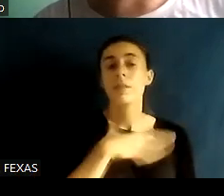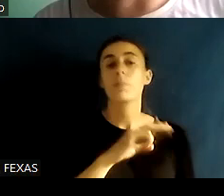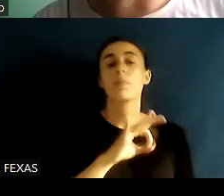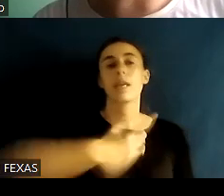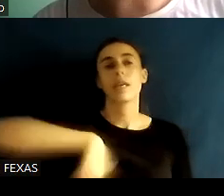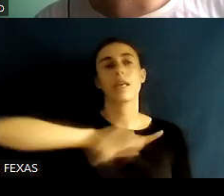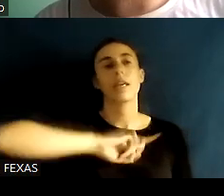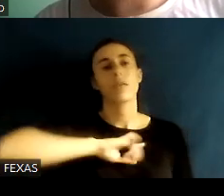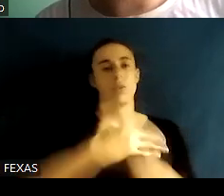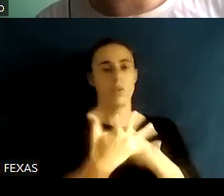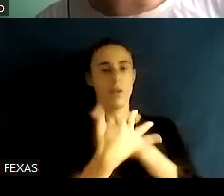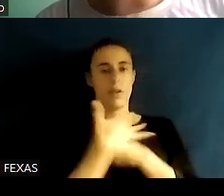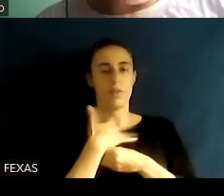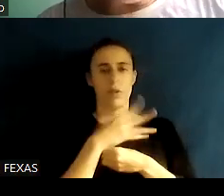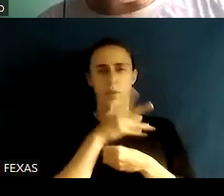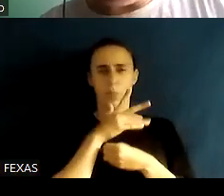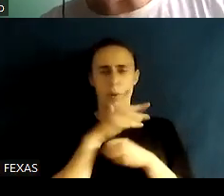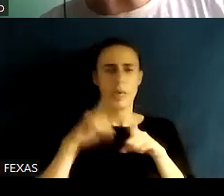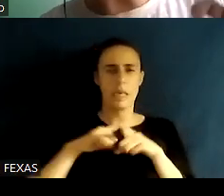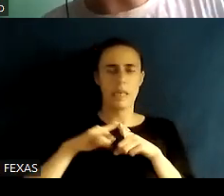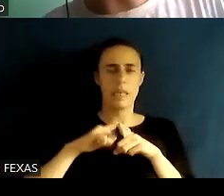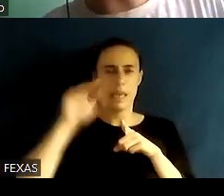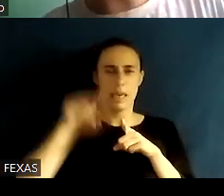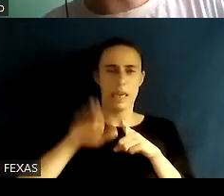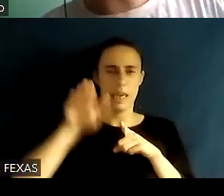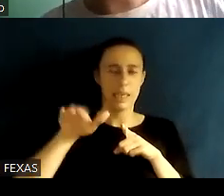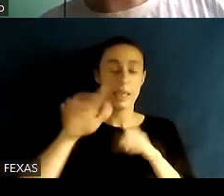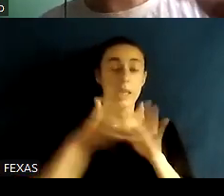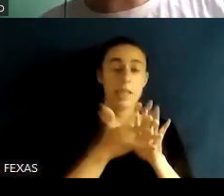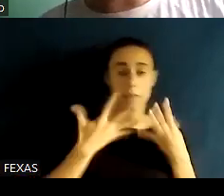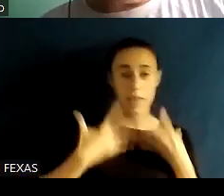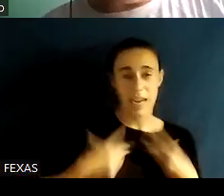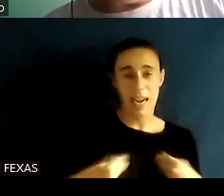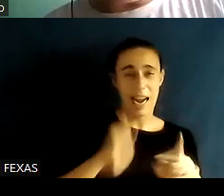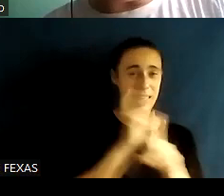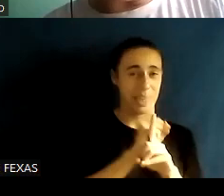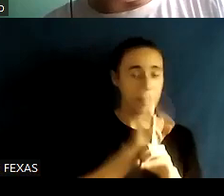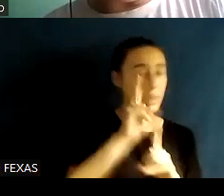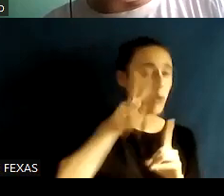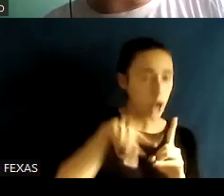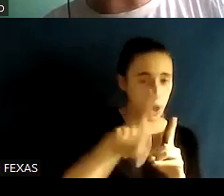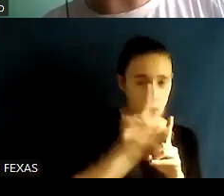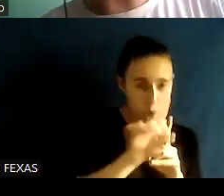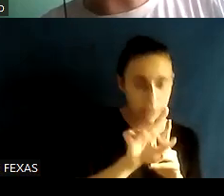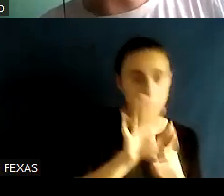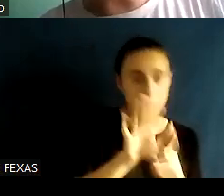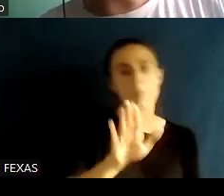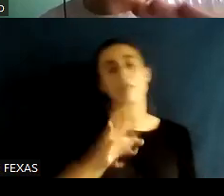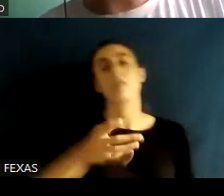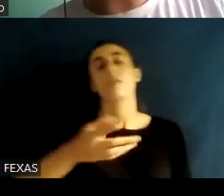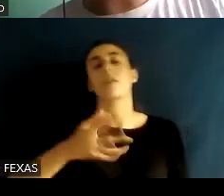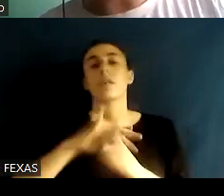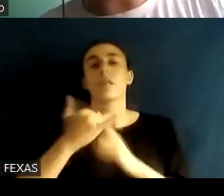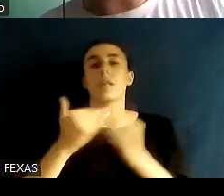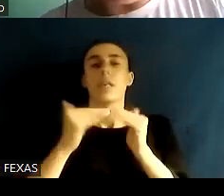a la irritabilidad y demás. Como os digo, no sería un antidepresivo, pero en situaciones de estabilidad emocional,